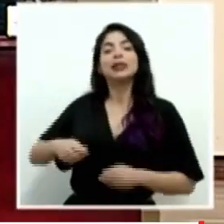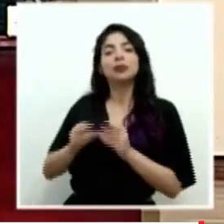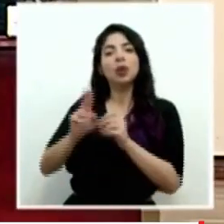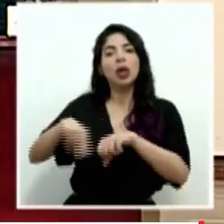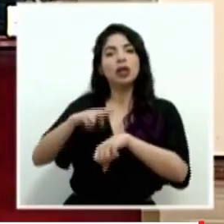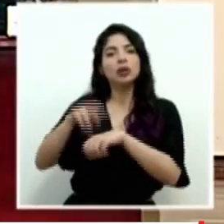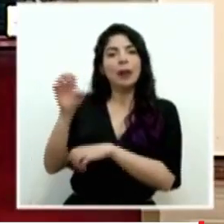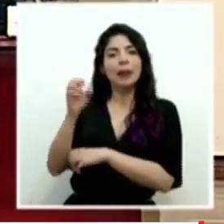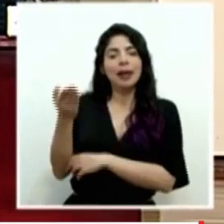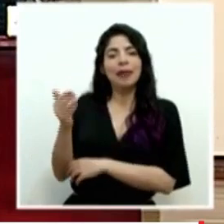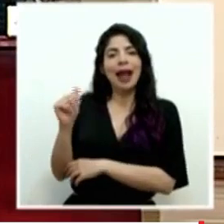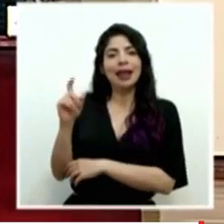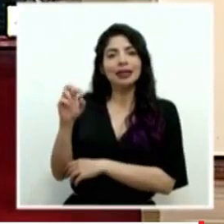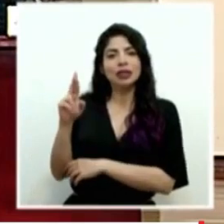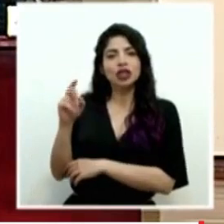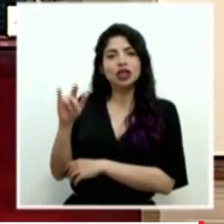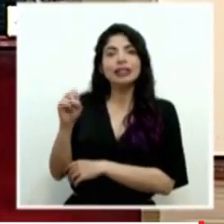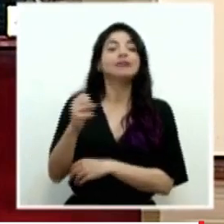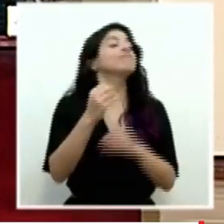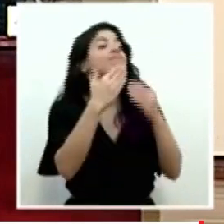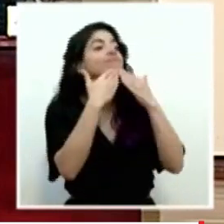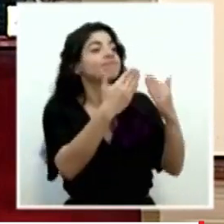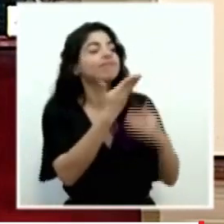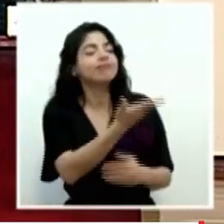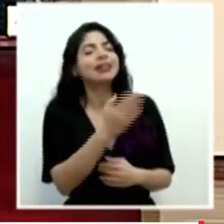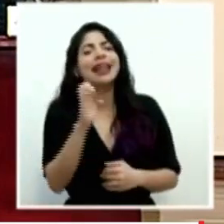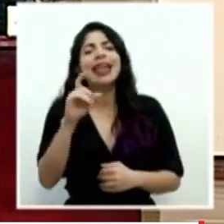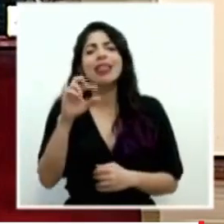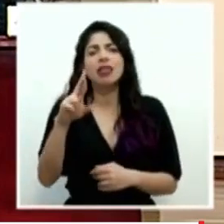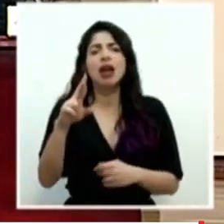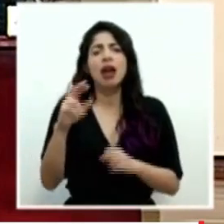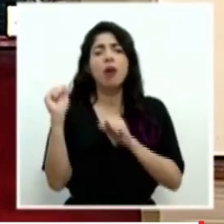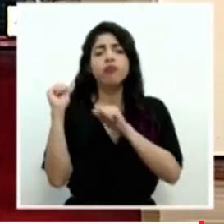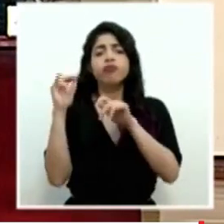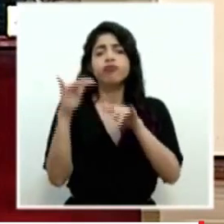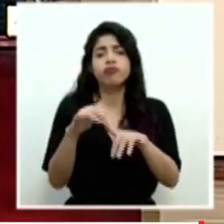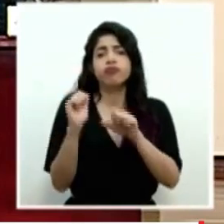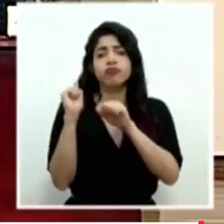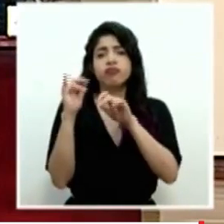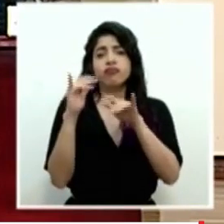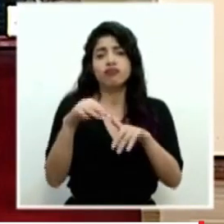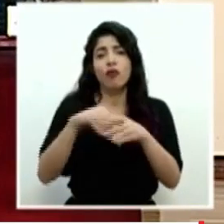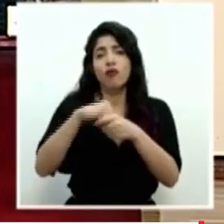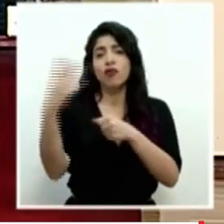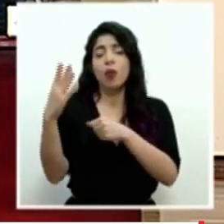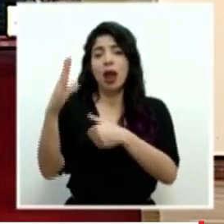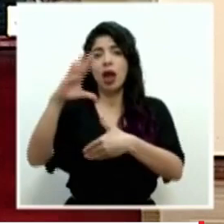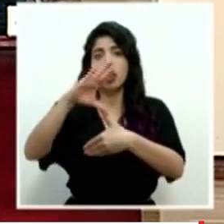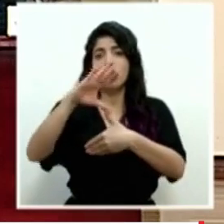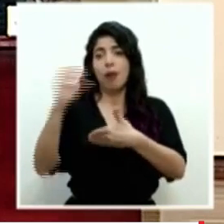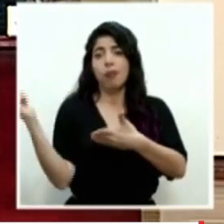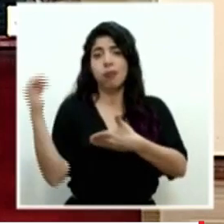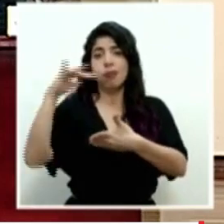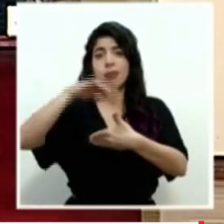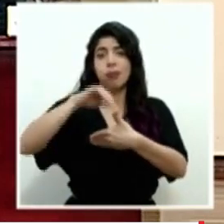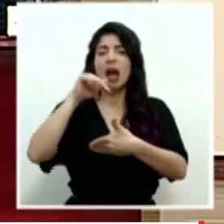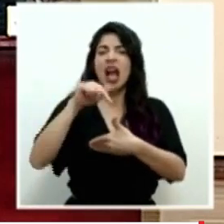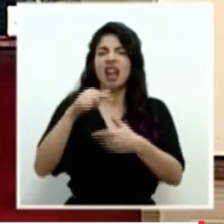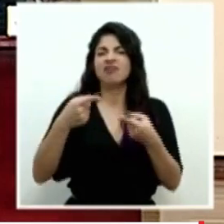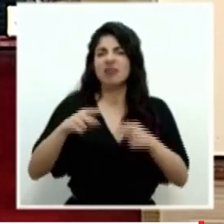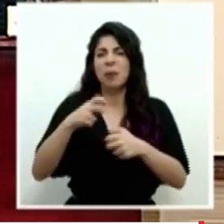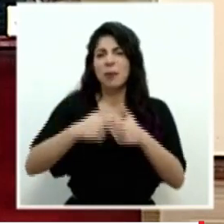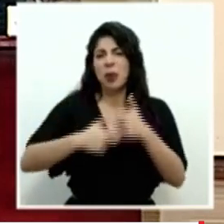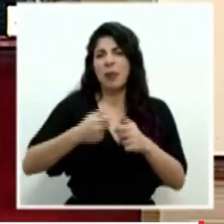Alexander Solís. Muchísimas gracias. Don Edgar, el tema de los flujos de migrantes extracontinentales es un problema que el país viene